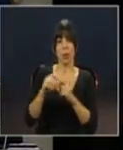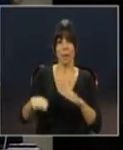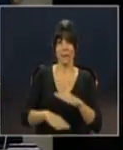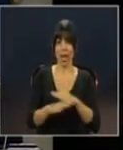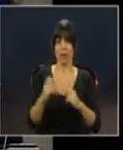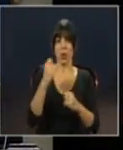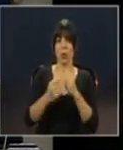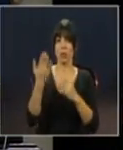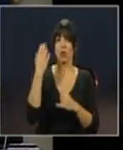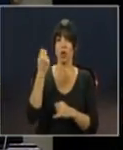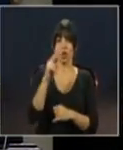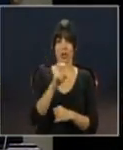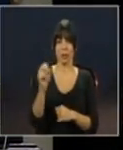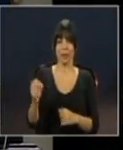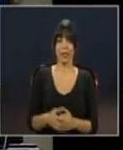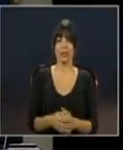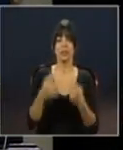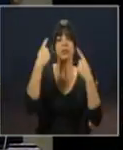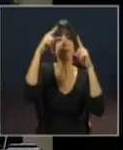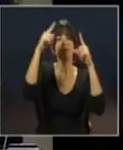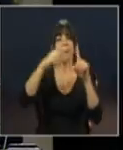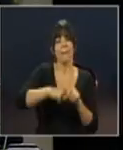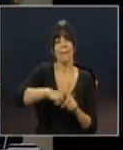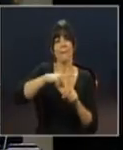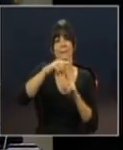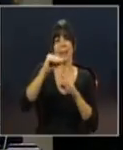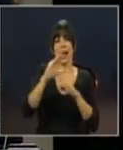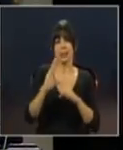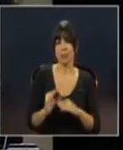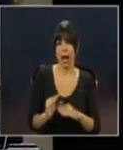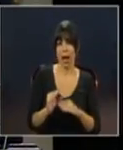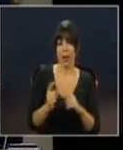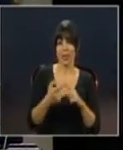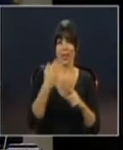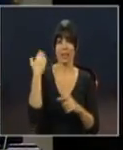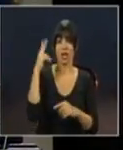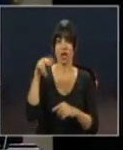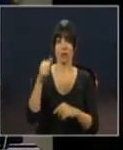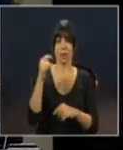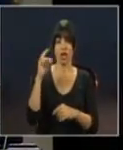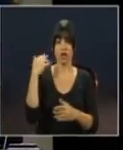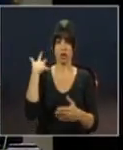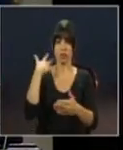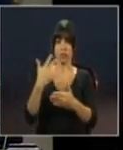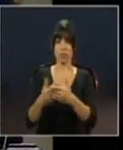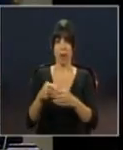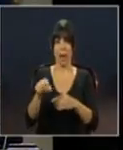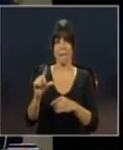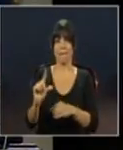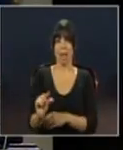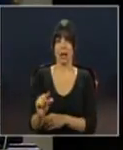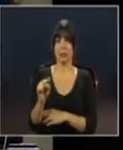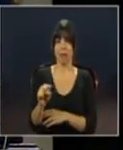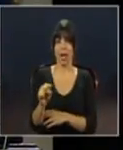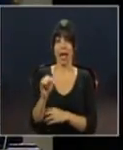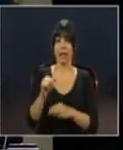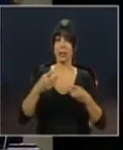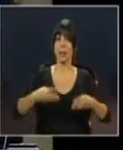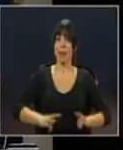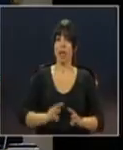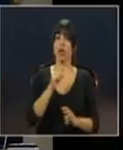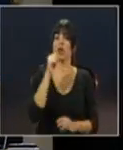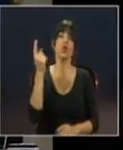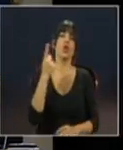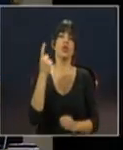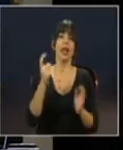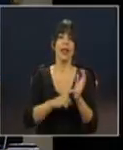los últimos 12 meses, alcanzando el nivel más bajo desde el año 2008. Dicha medida no solo reduce los costos